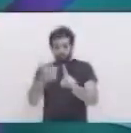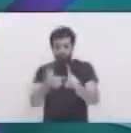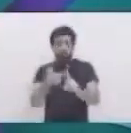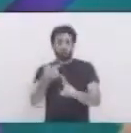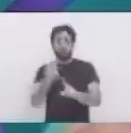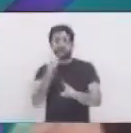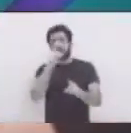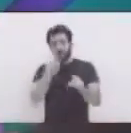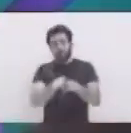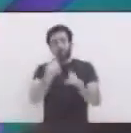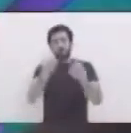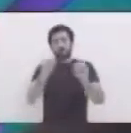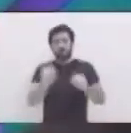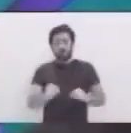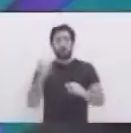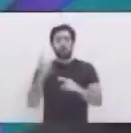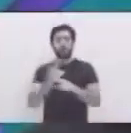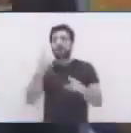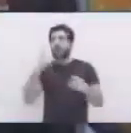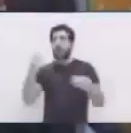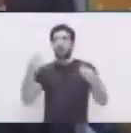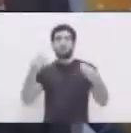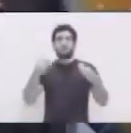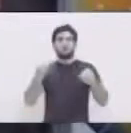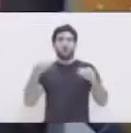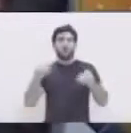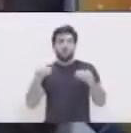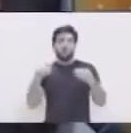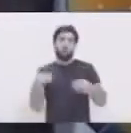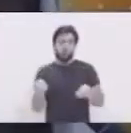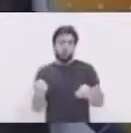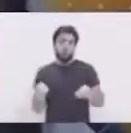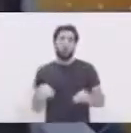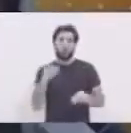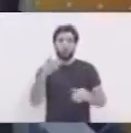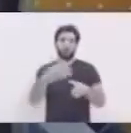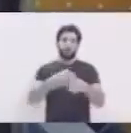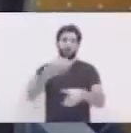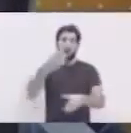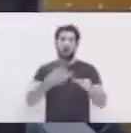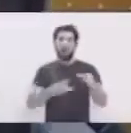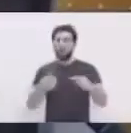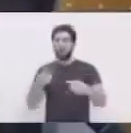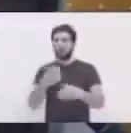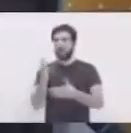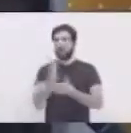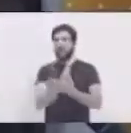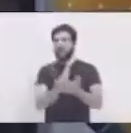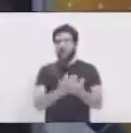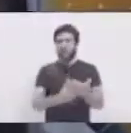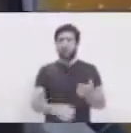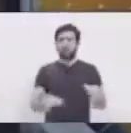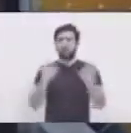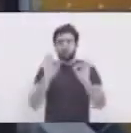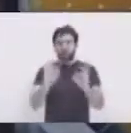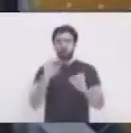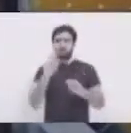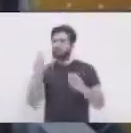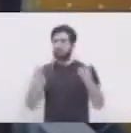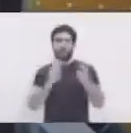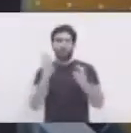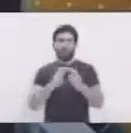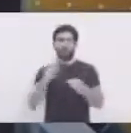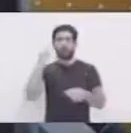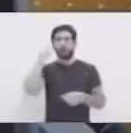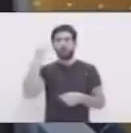poco de plástico de alguna botella para reciclar. Bueno, listo, ya tenemos todos los materiales y creo que perfecta idea para